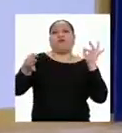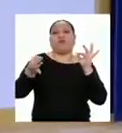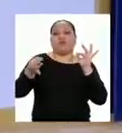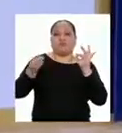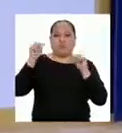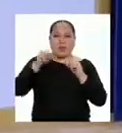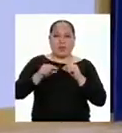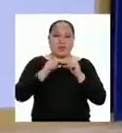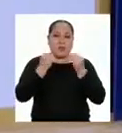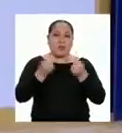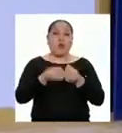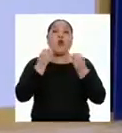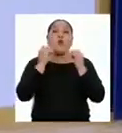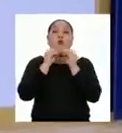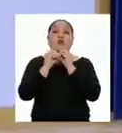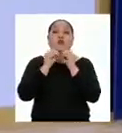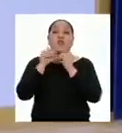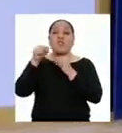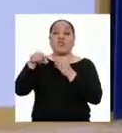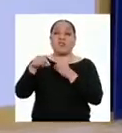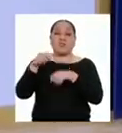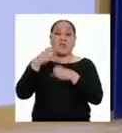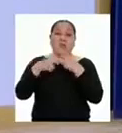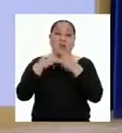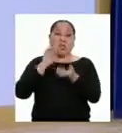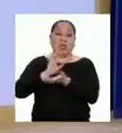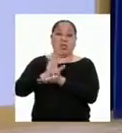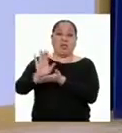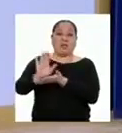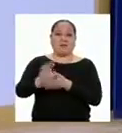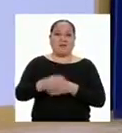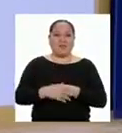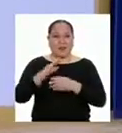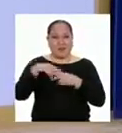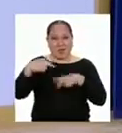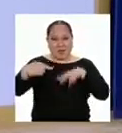debió afrontar esta situación de rechazo. Nos